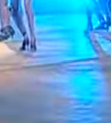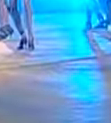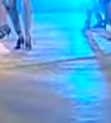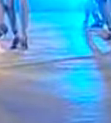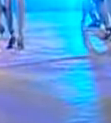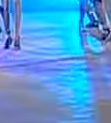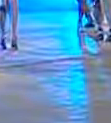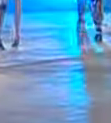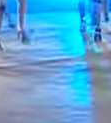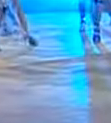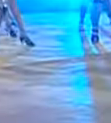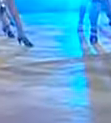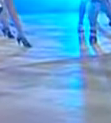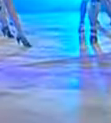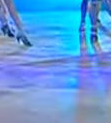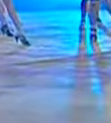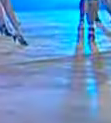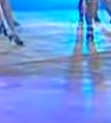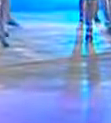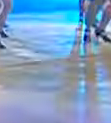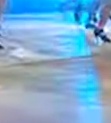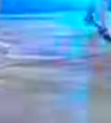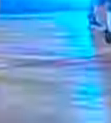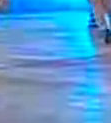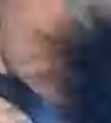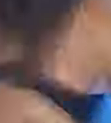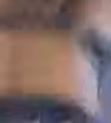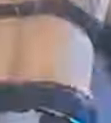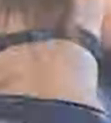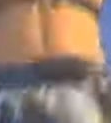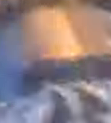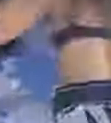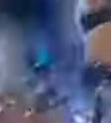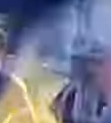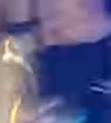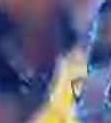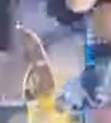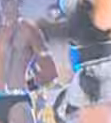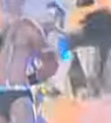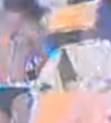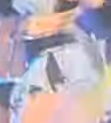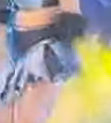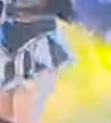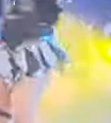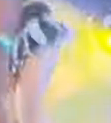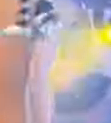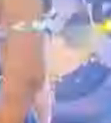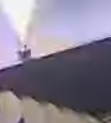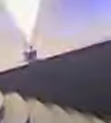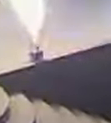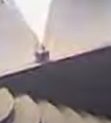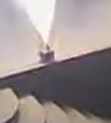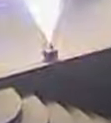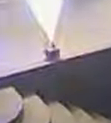llegar a donde nos encontramos en este momento. Este recinto ferial donde en breves momentos dará comienzo la gala Drag Queen conducida por